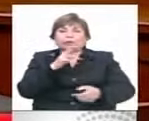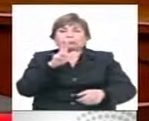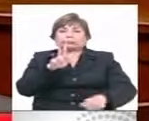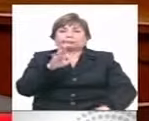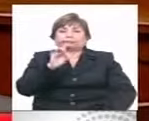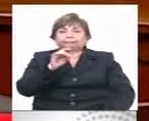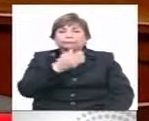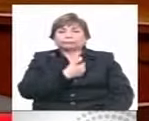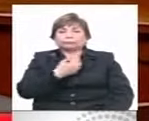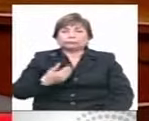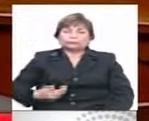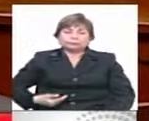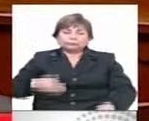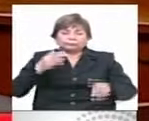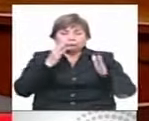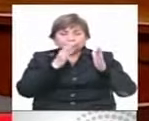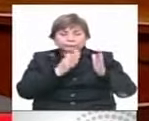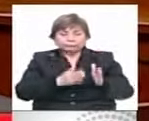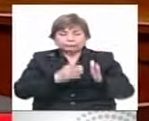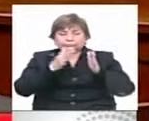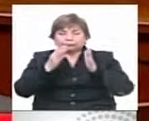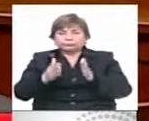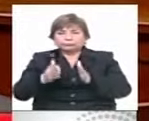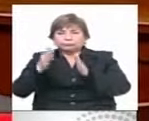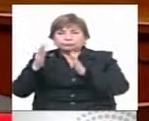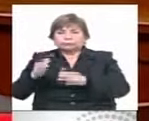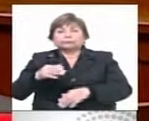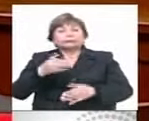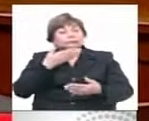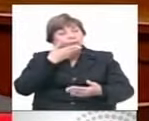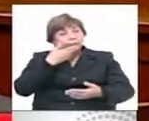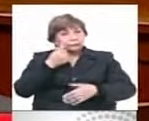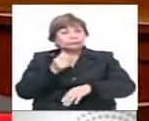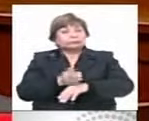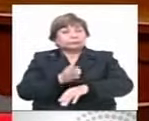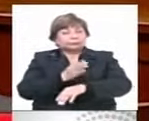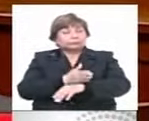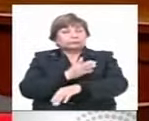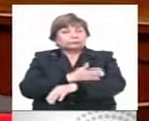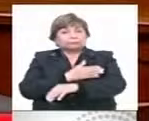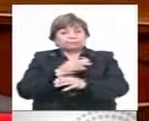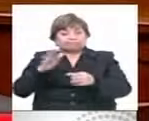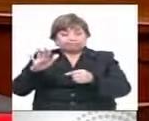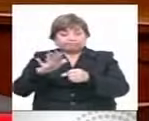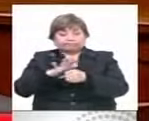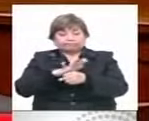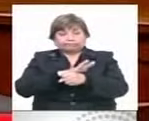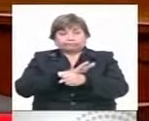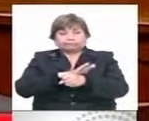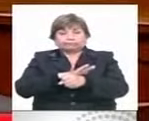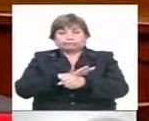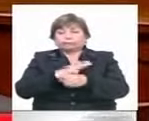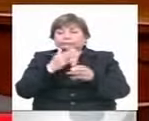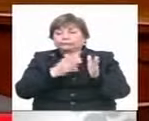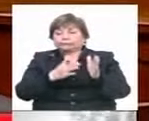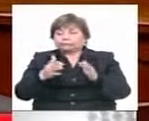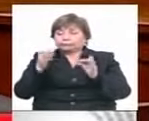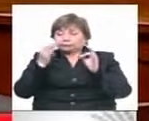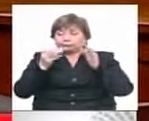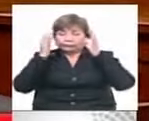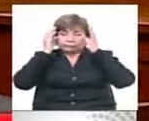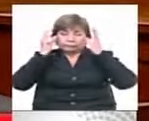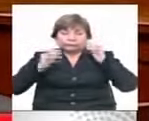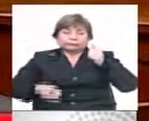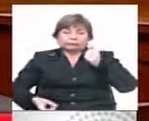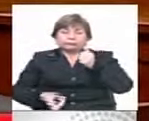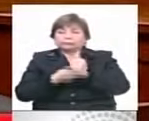locales para mejorar la gestión de estos servicios, promover el abastecimiento adecuado y